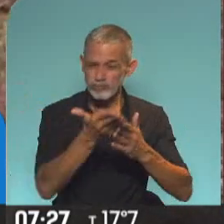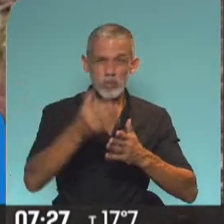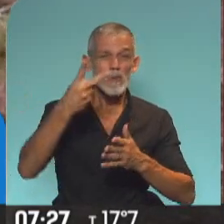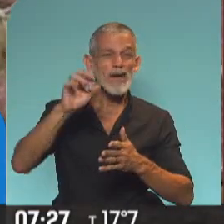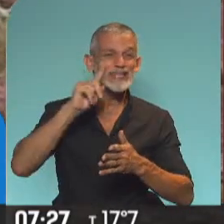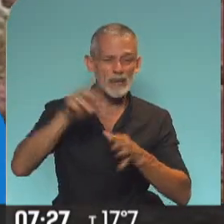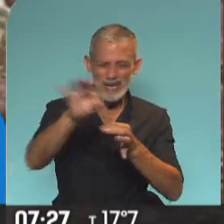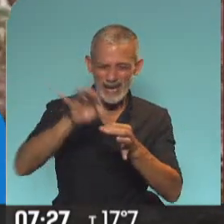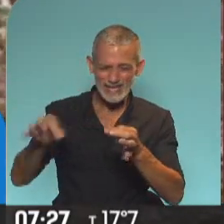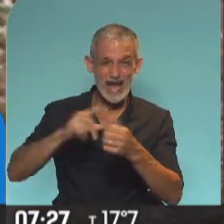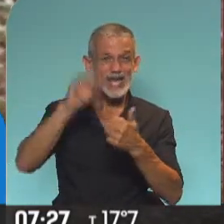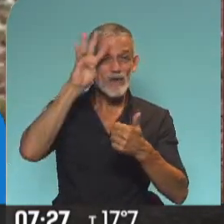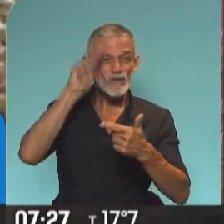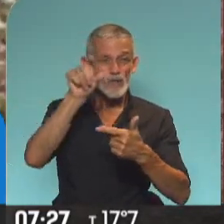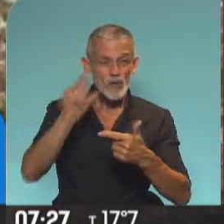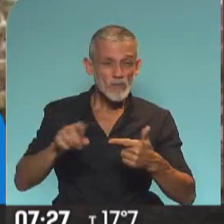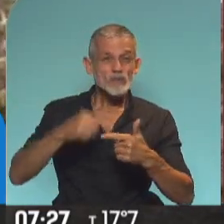20.962, Formosa